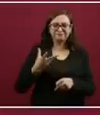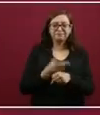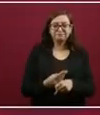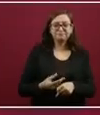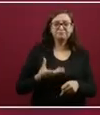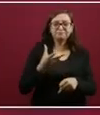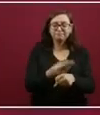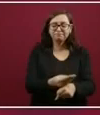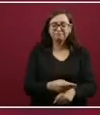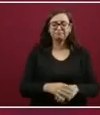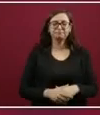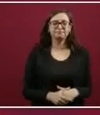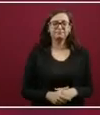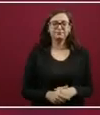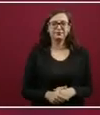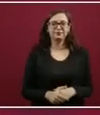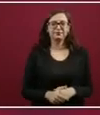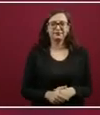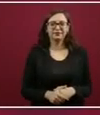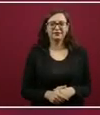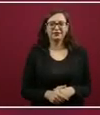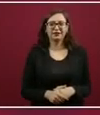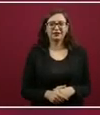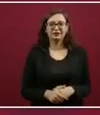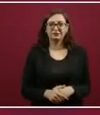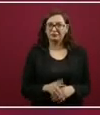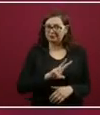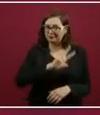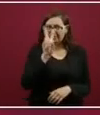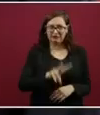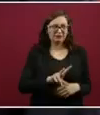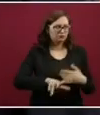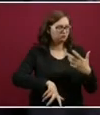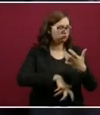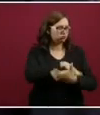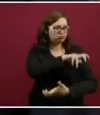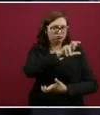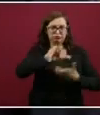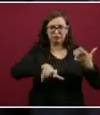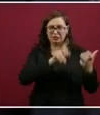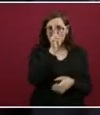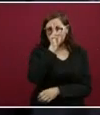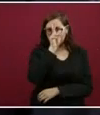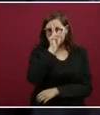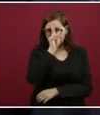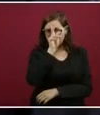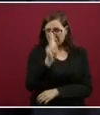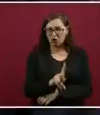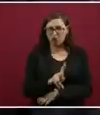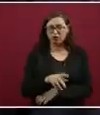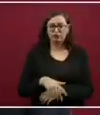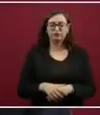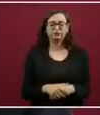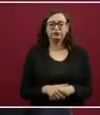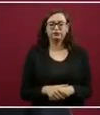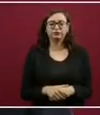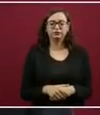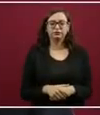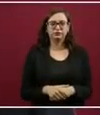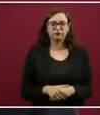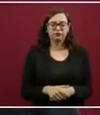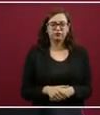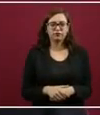un desbarajuste, por